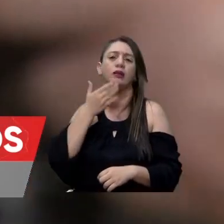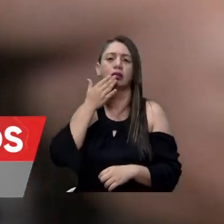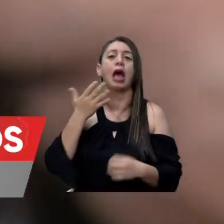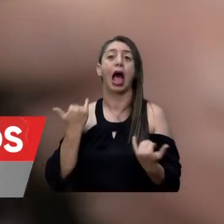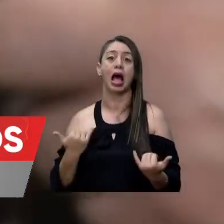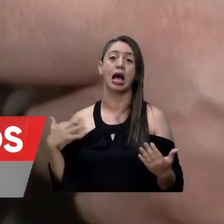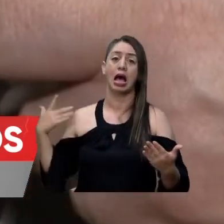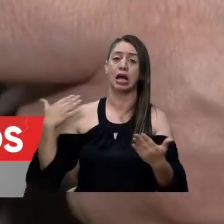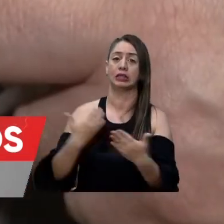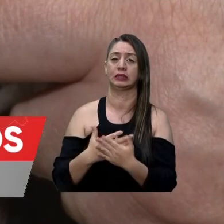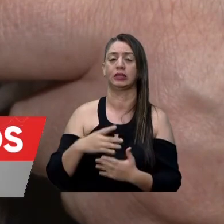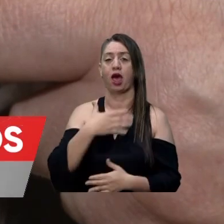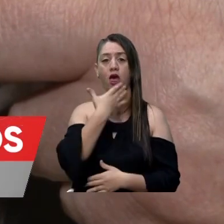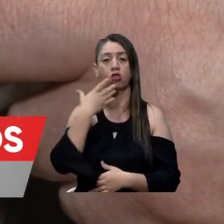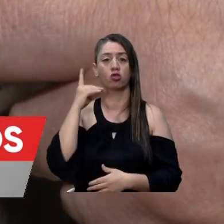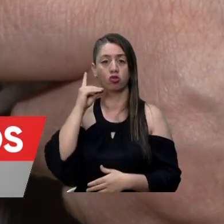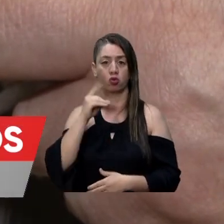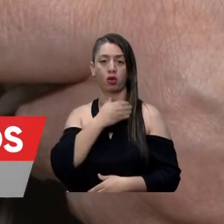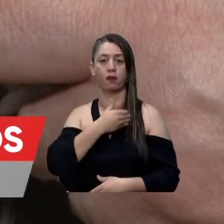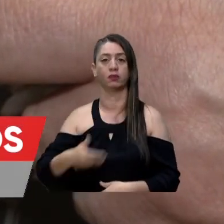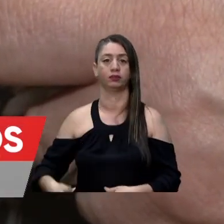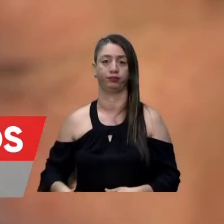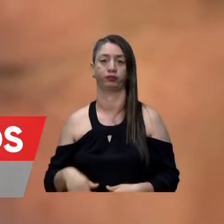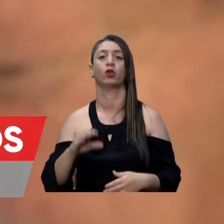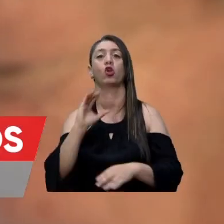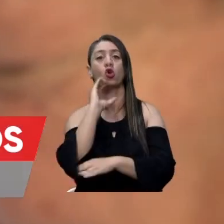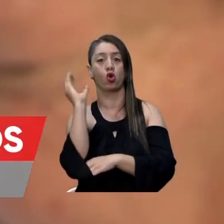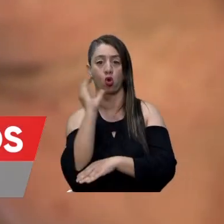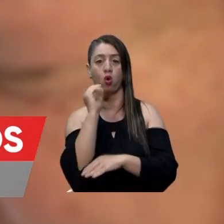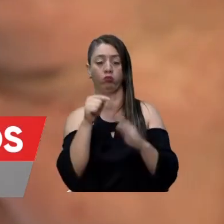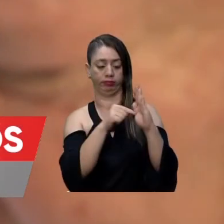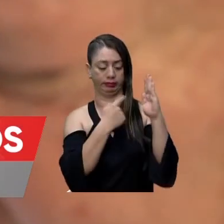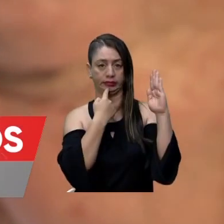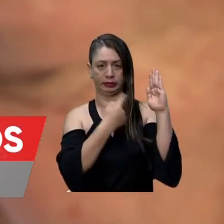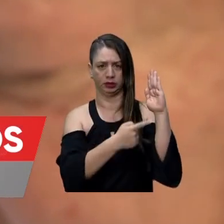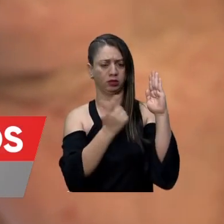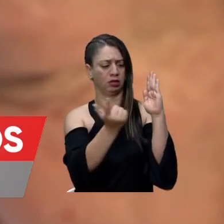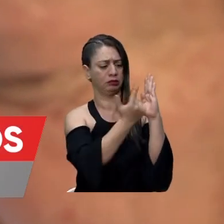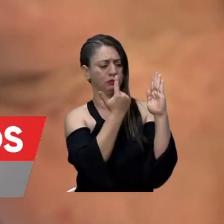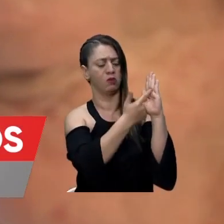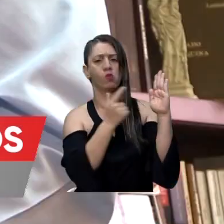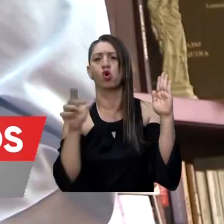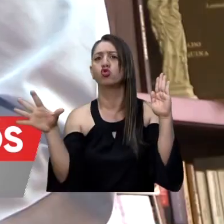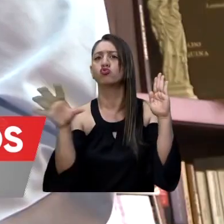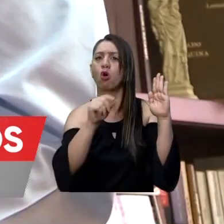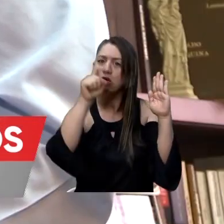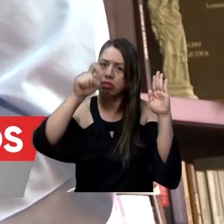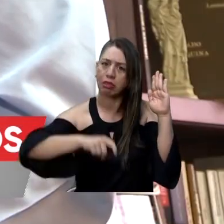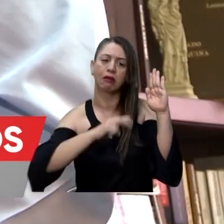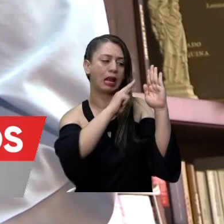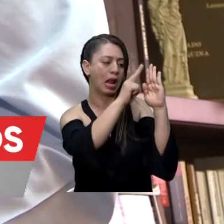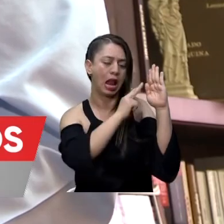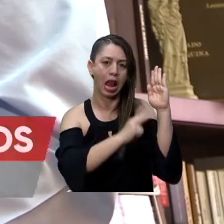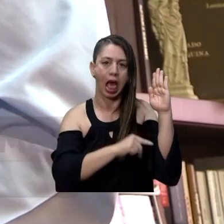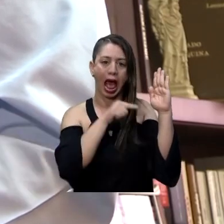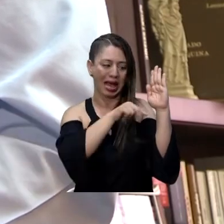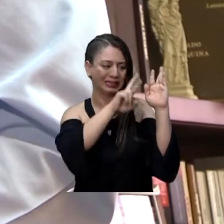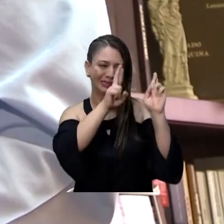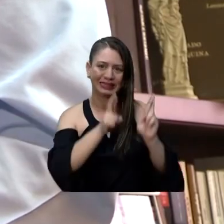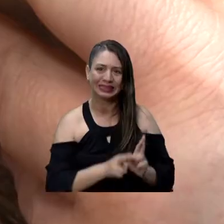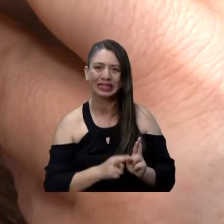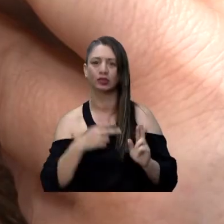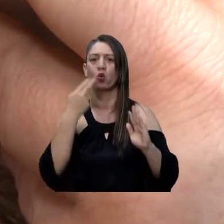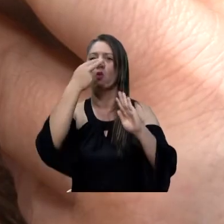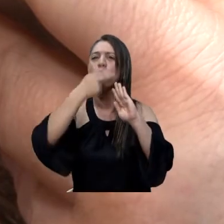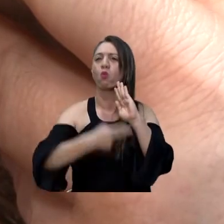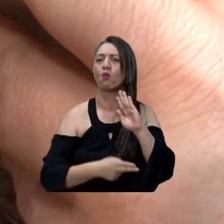Duque. Colombia, el país de los extremos, es, según el autor, un libro que todos los colombianos deben leer, ya que resume la compleja y